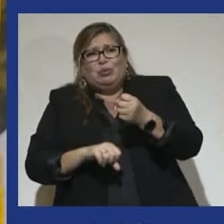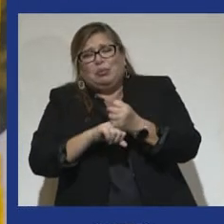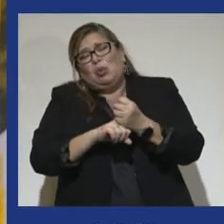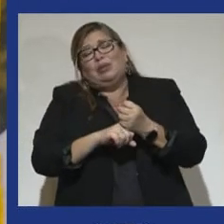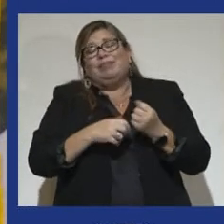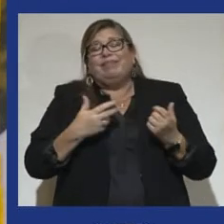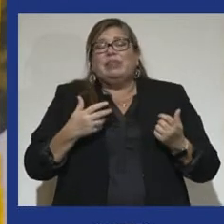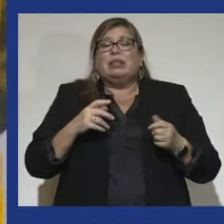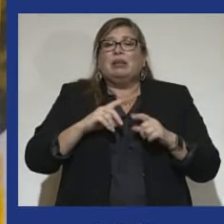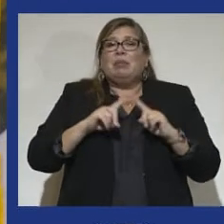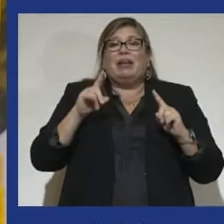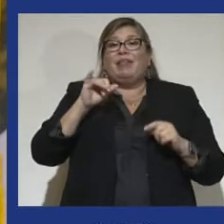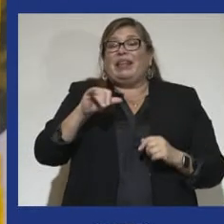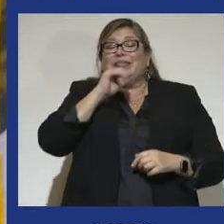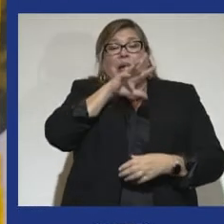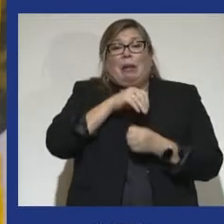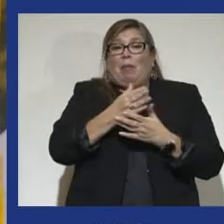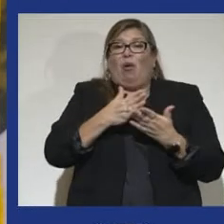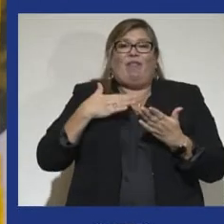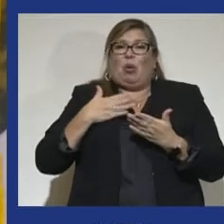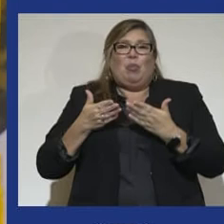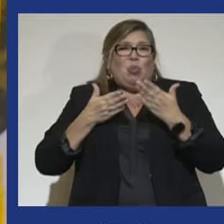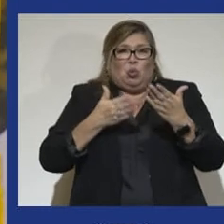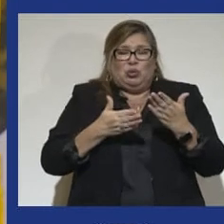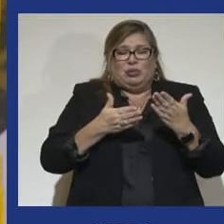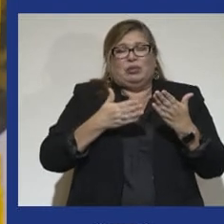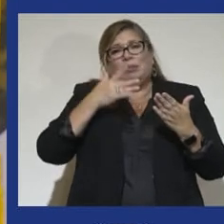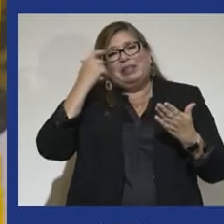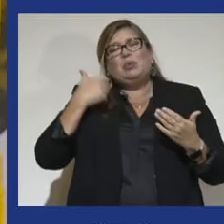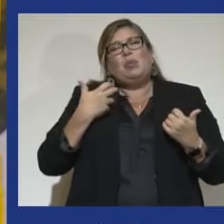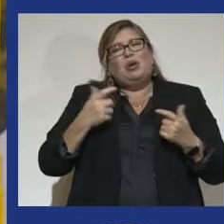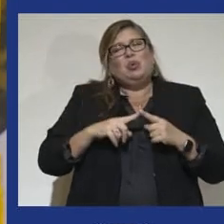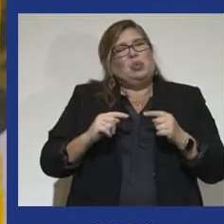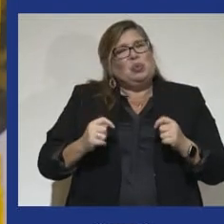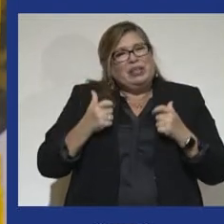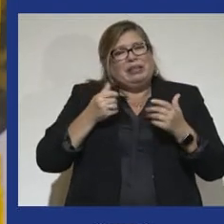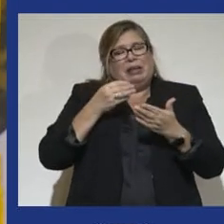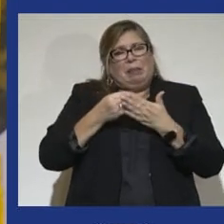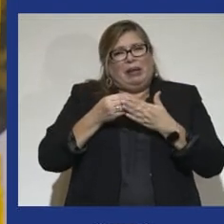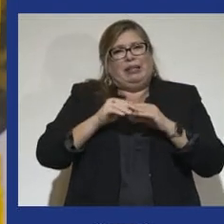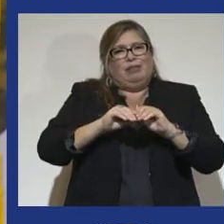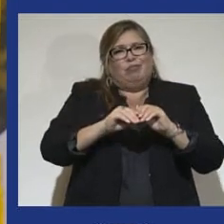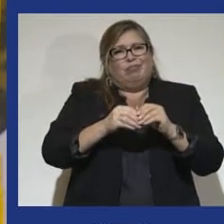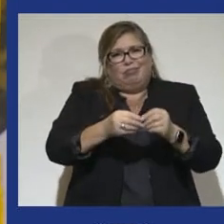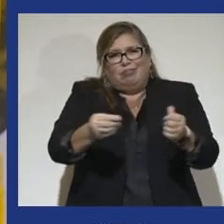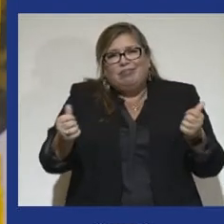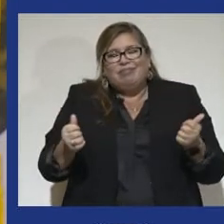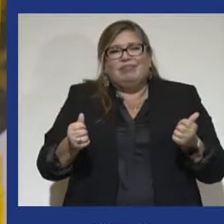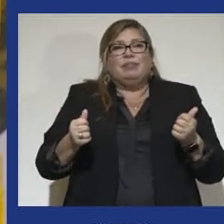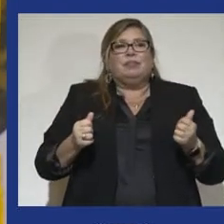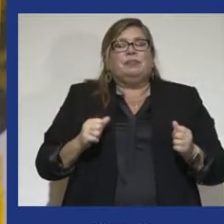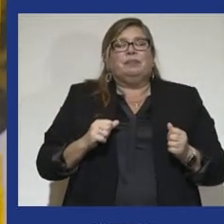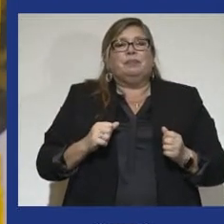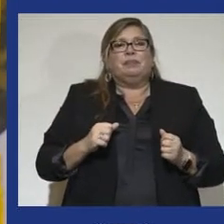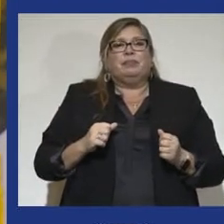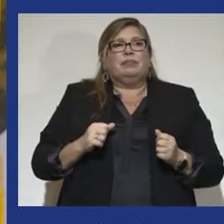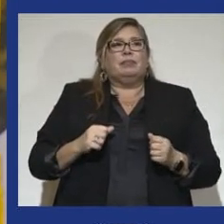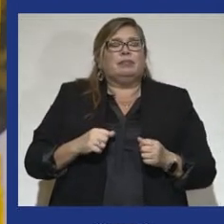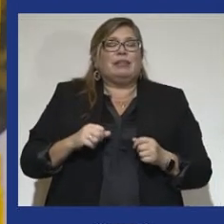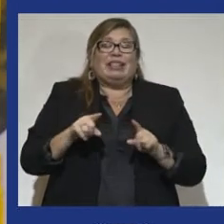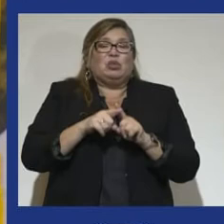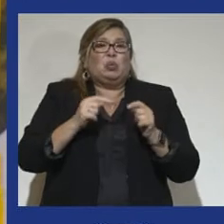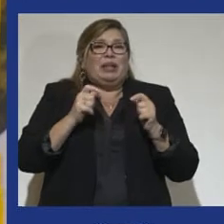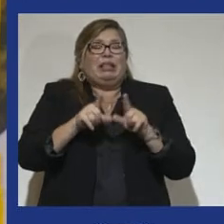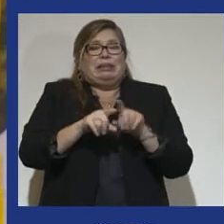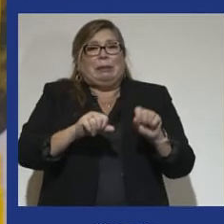seguimos trabajando con la legislatura pero esto no es parte de la propuesta porque la idea era de proceder rápidamente y sacar